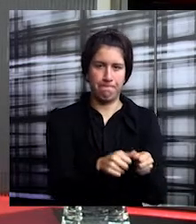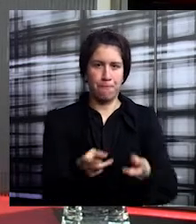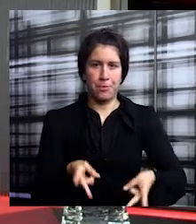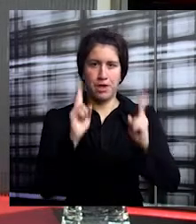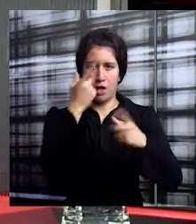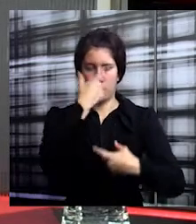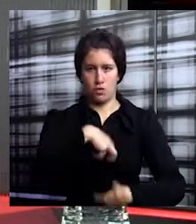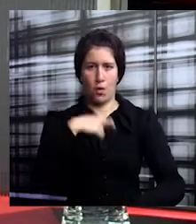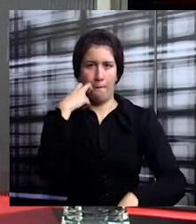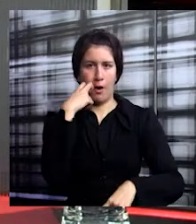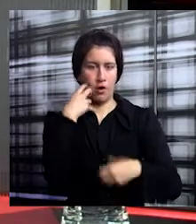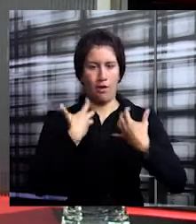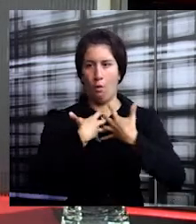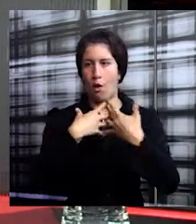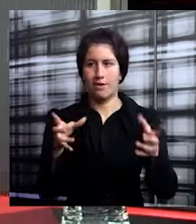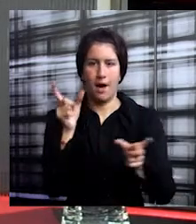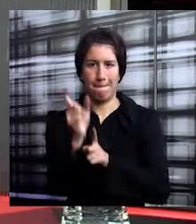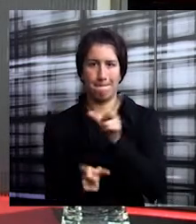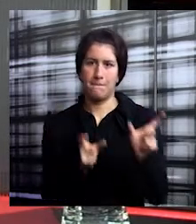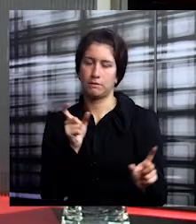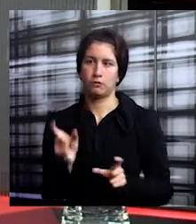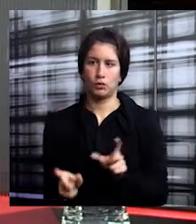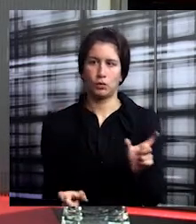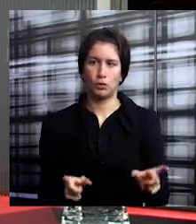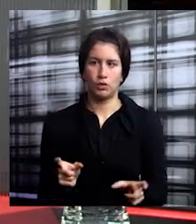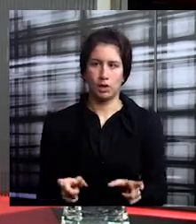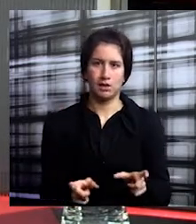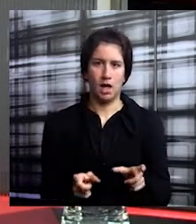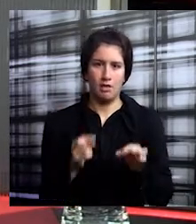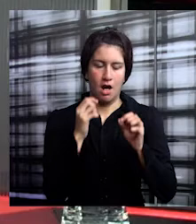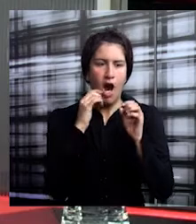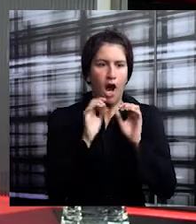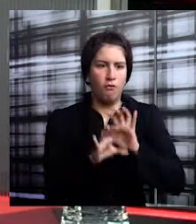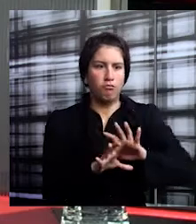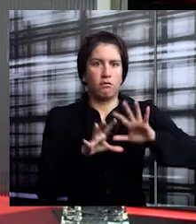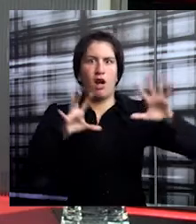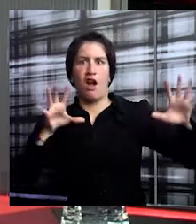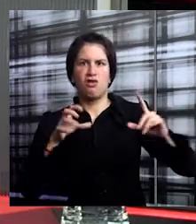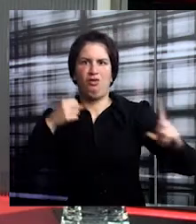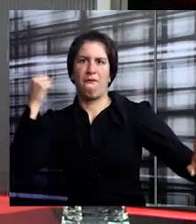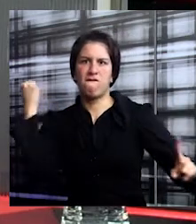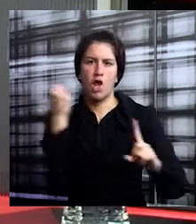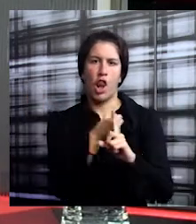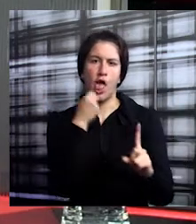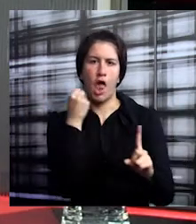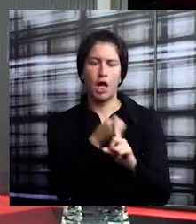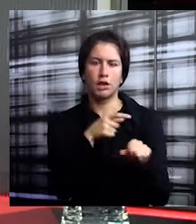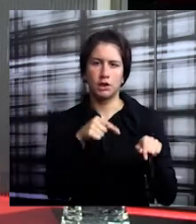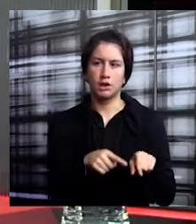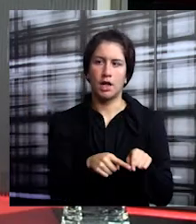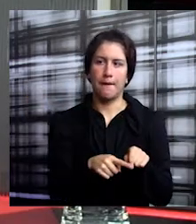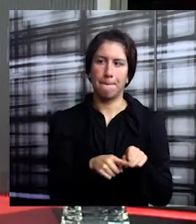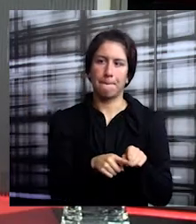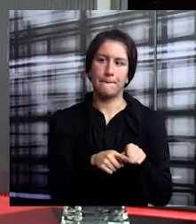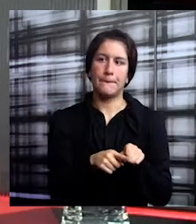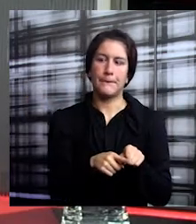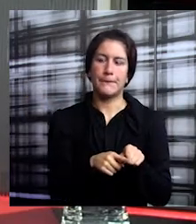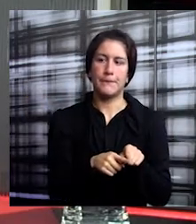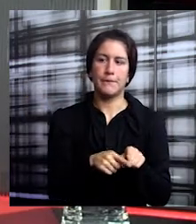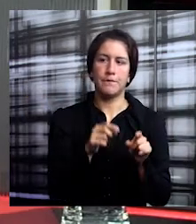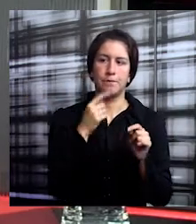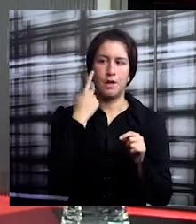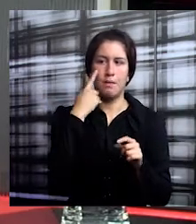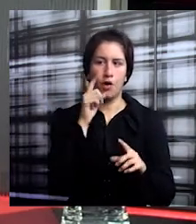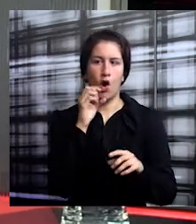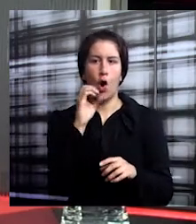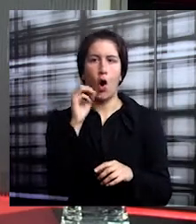través de una reacción violenta y sobrepasada de la fuerza, sino que también por omisión, porque el Estado tiene el deber de procurar orden